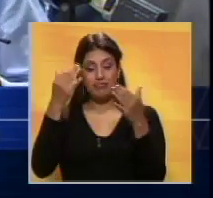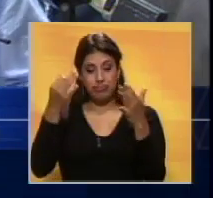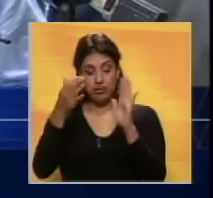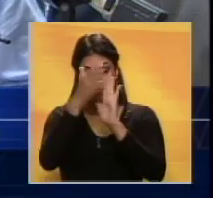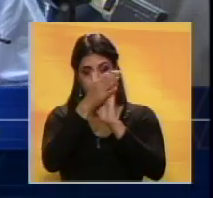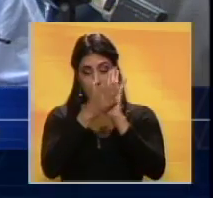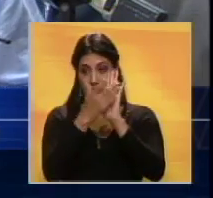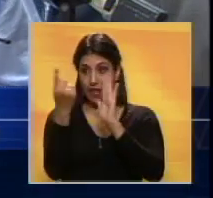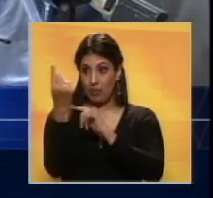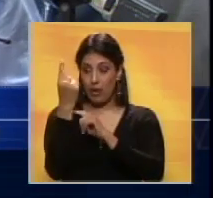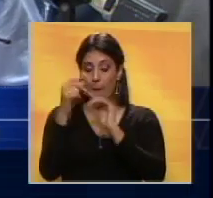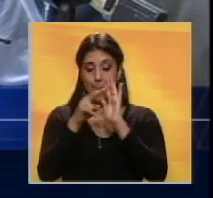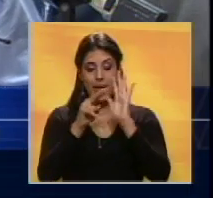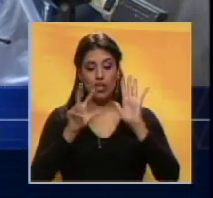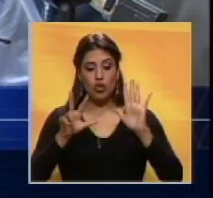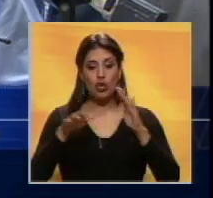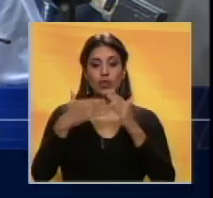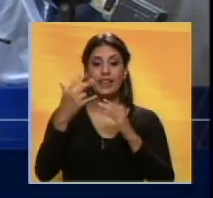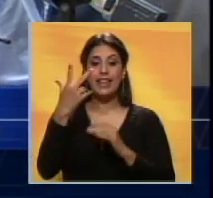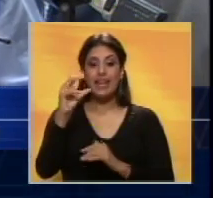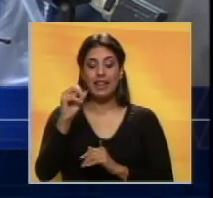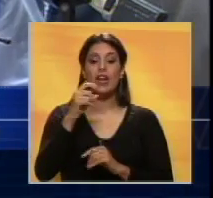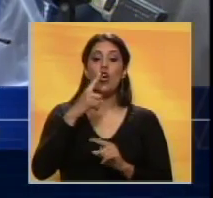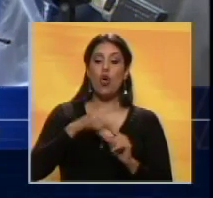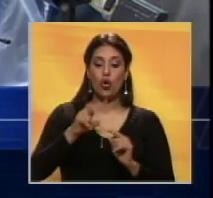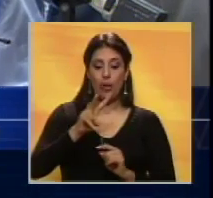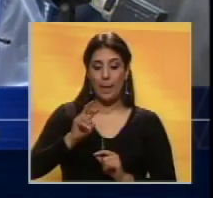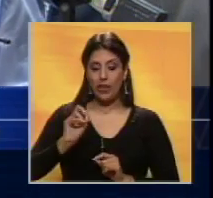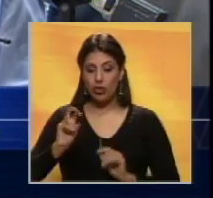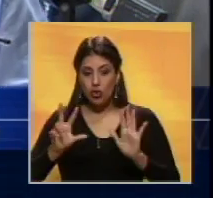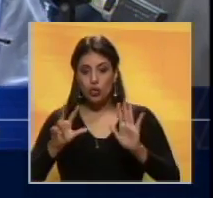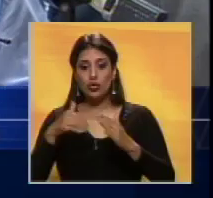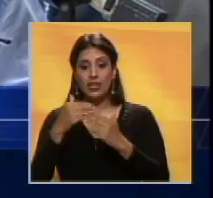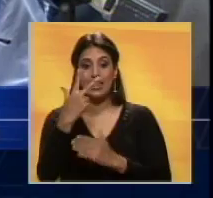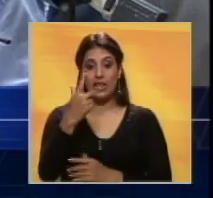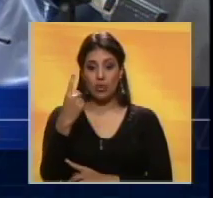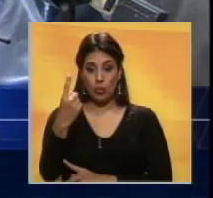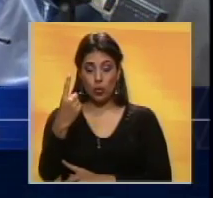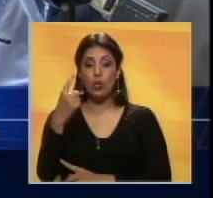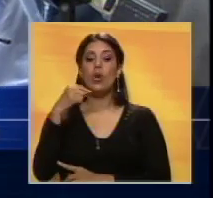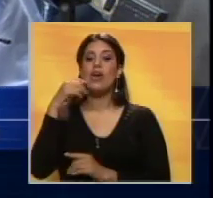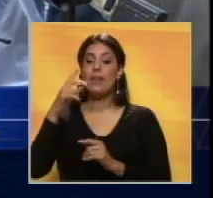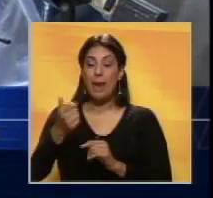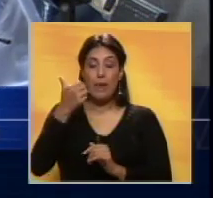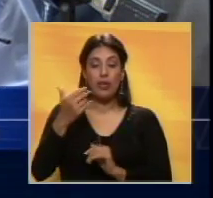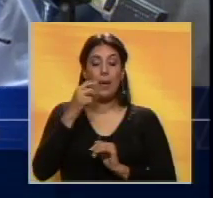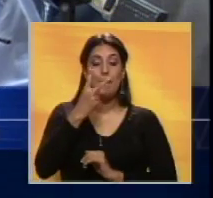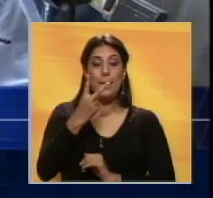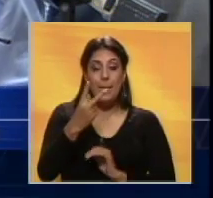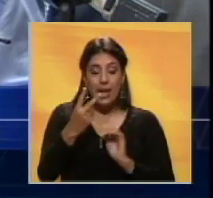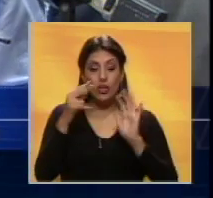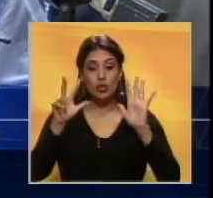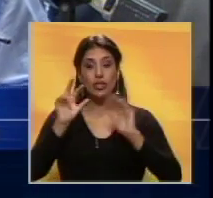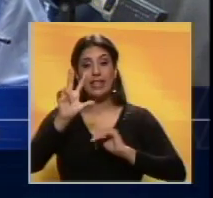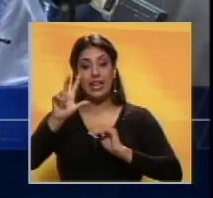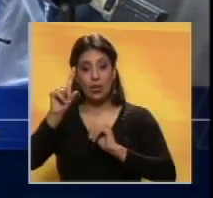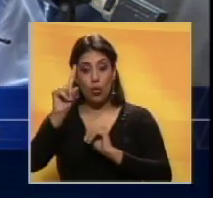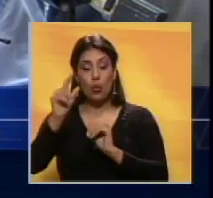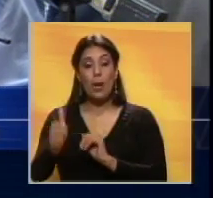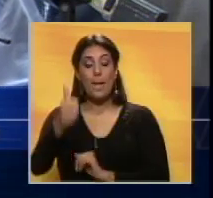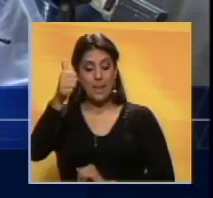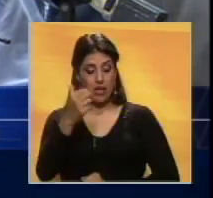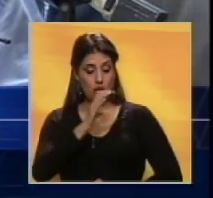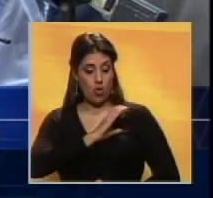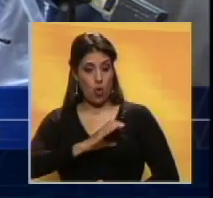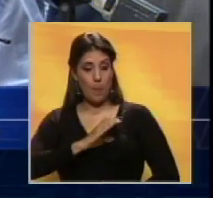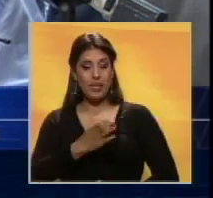sustentado en los decretos 2830 y 2831, sobre todo el 2831, a la